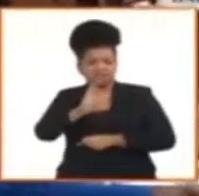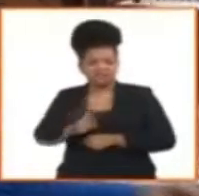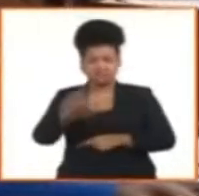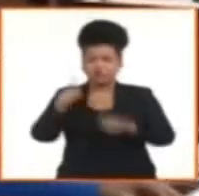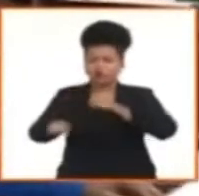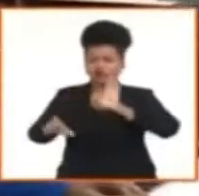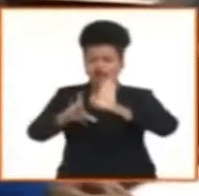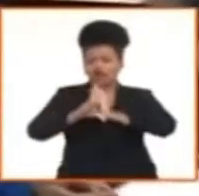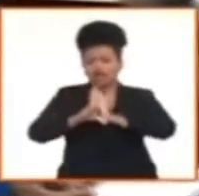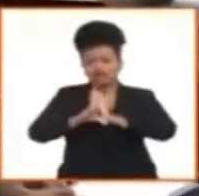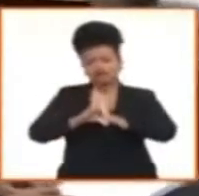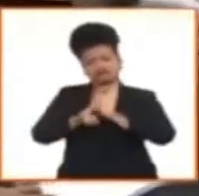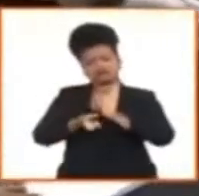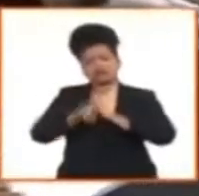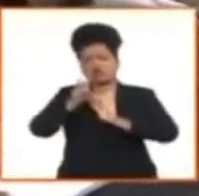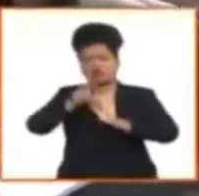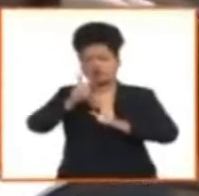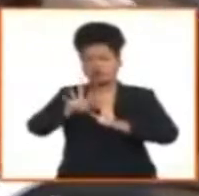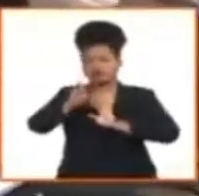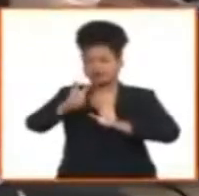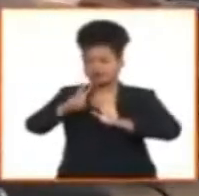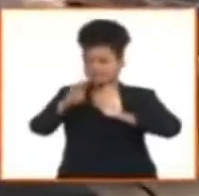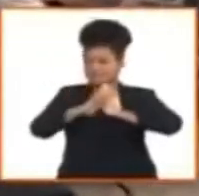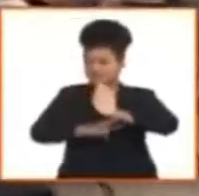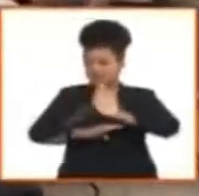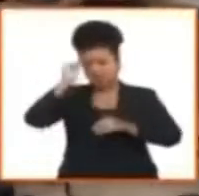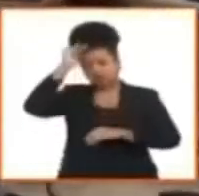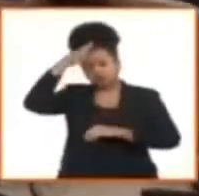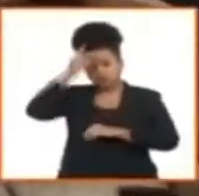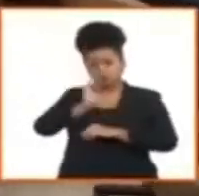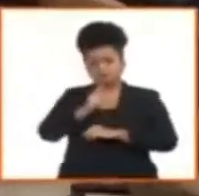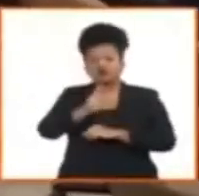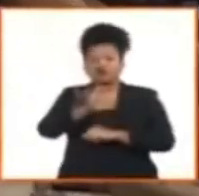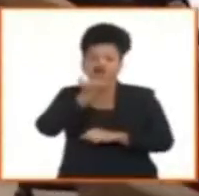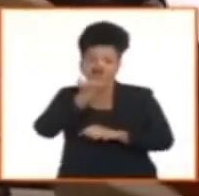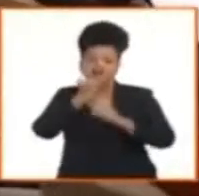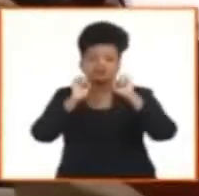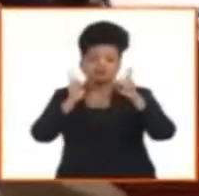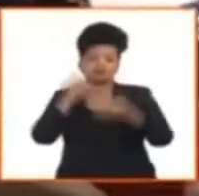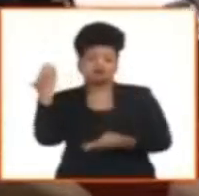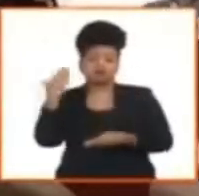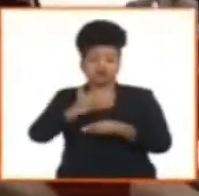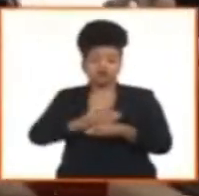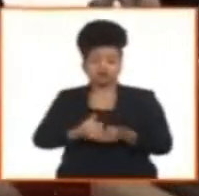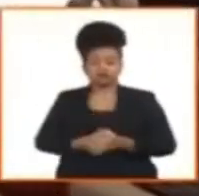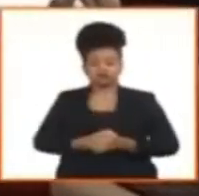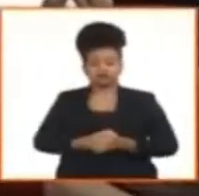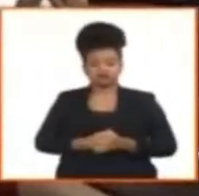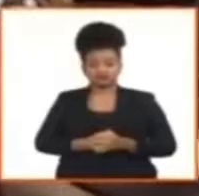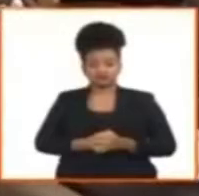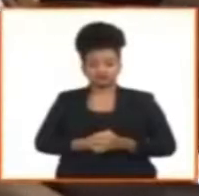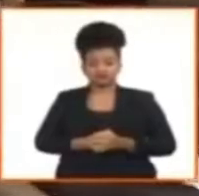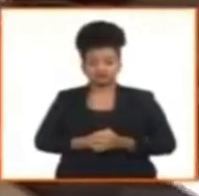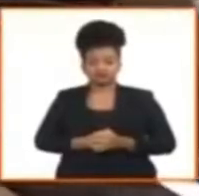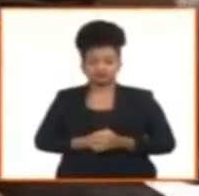las 243 medidas de Trump forman parte de esta perversa política. Han provocado un efecto muy dañino para